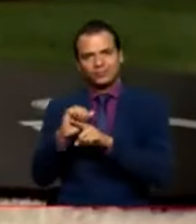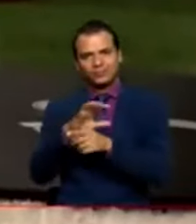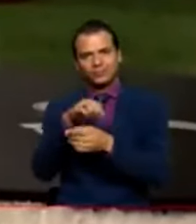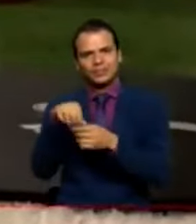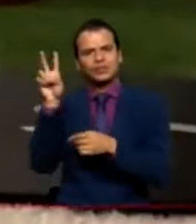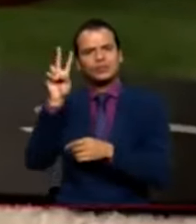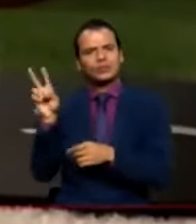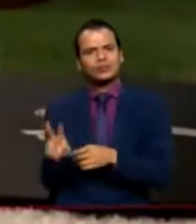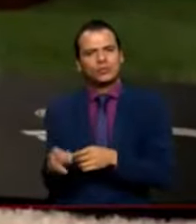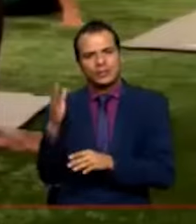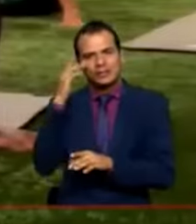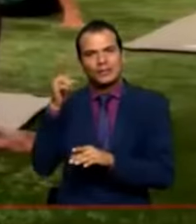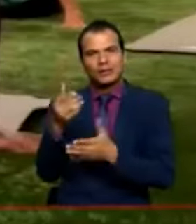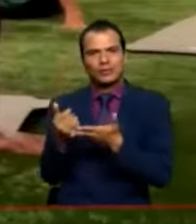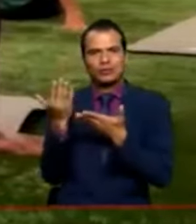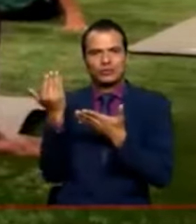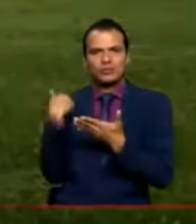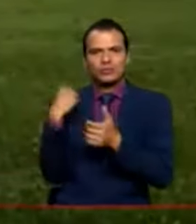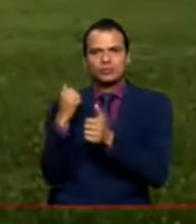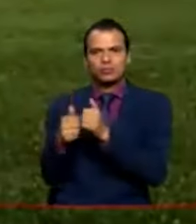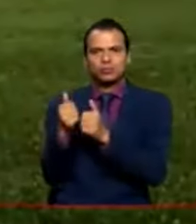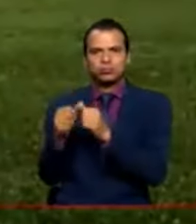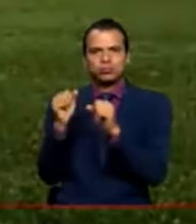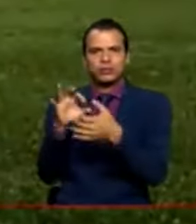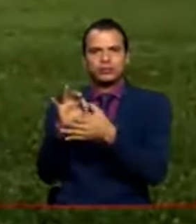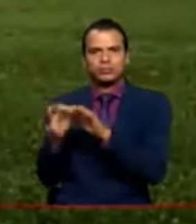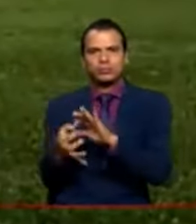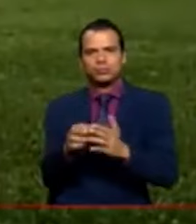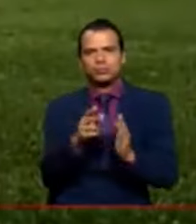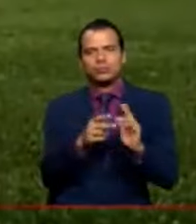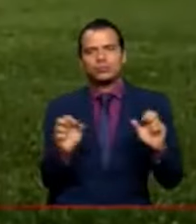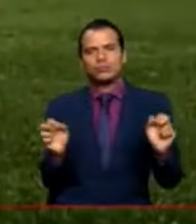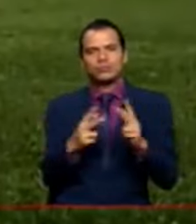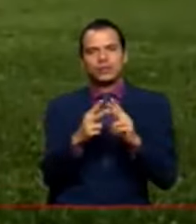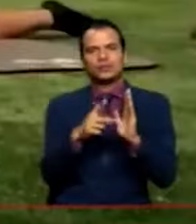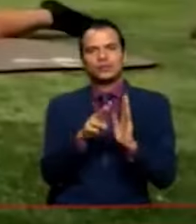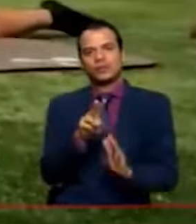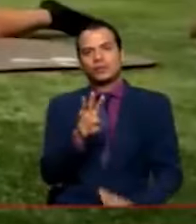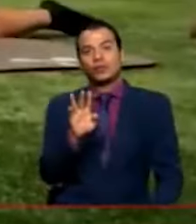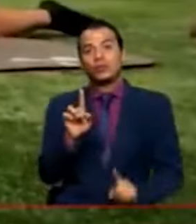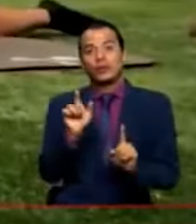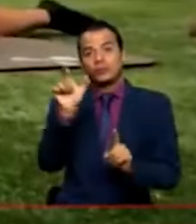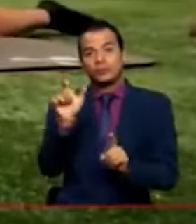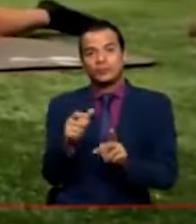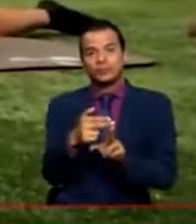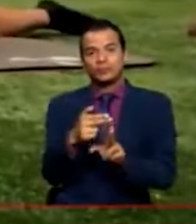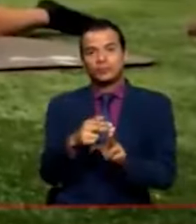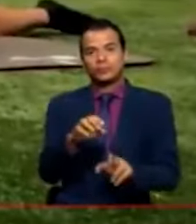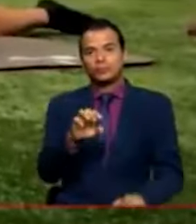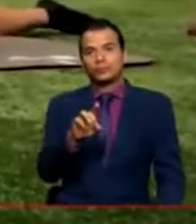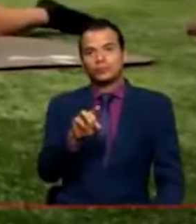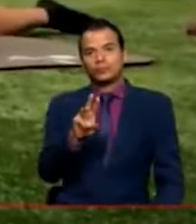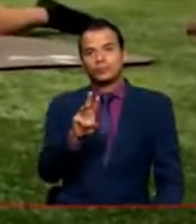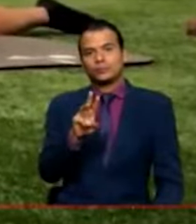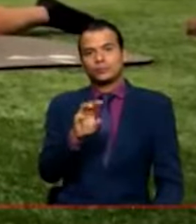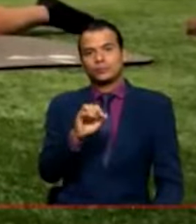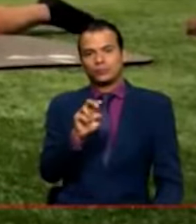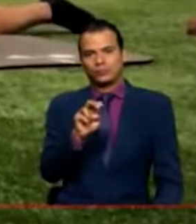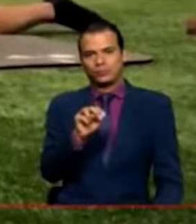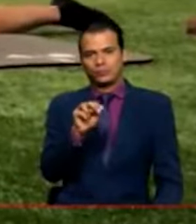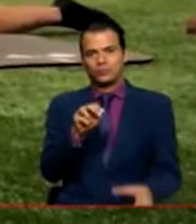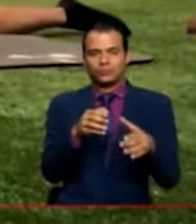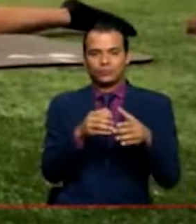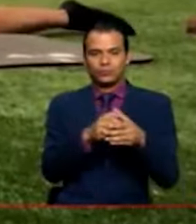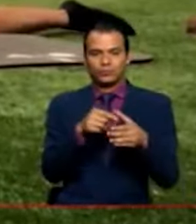Sin embargo, el equipo ha tenido un revés o ha tenido una dificultad, ya que el jugador Edwin Stevie Mosquera del